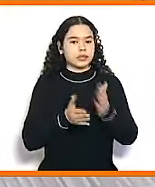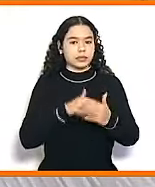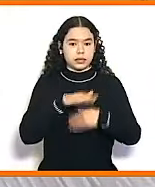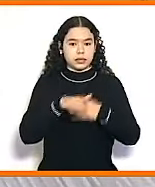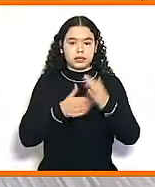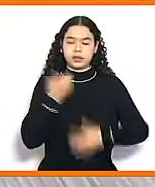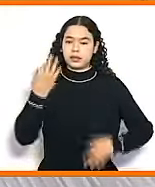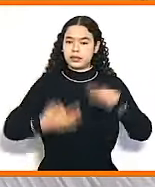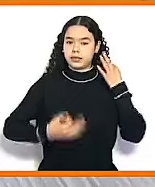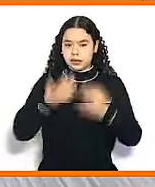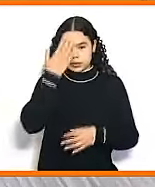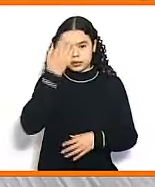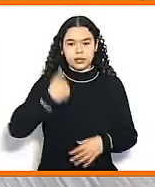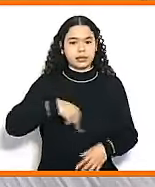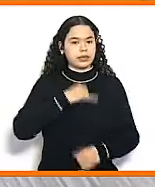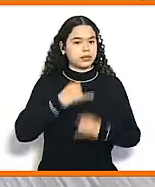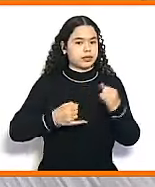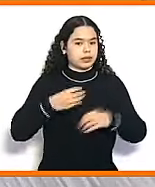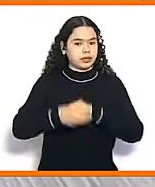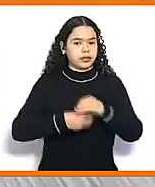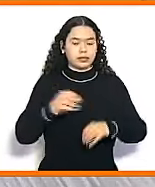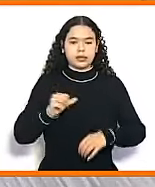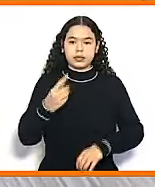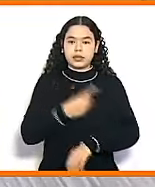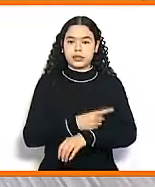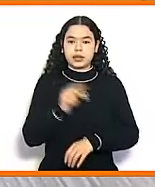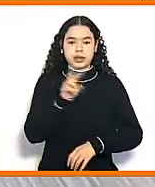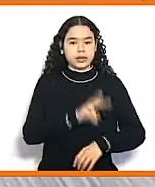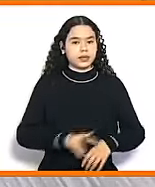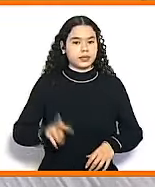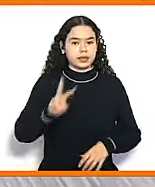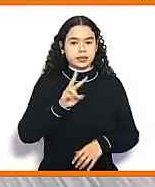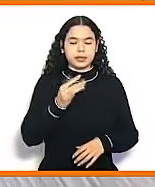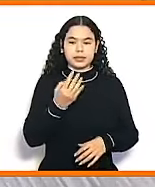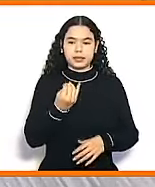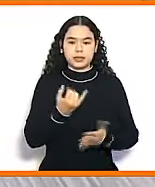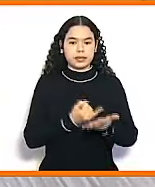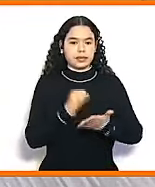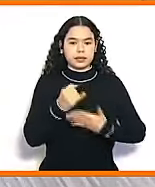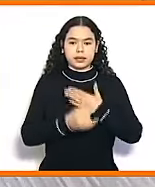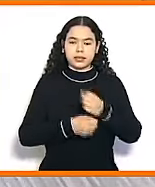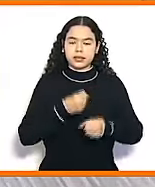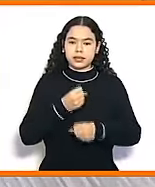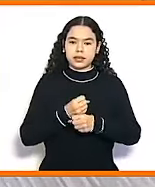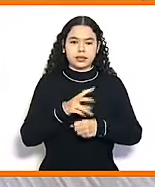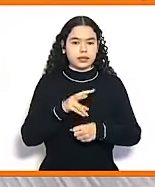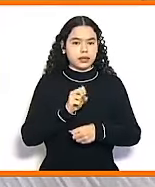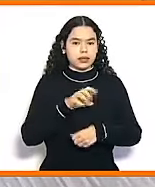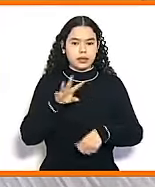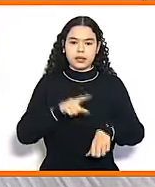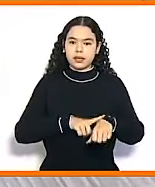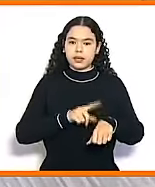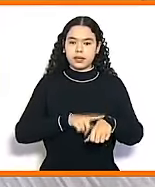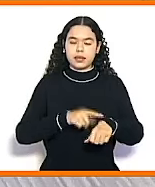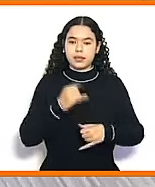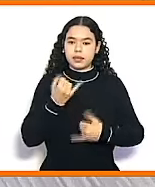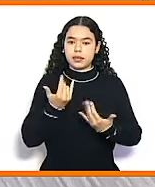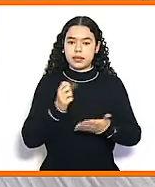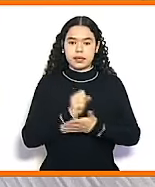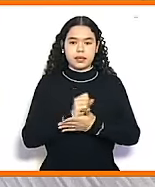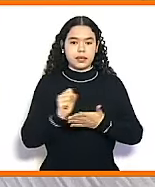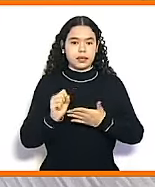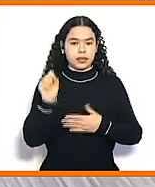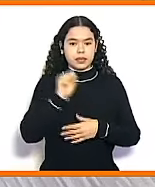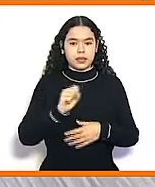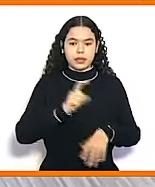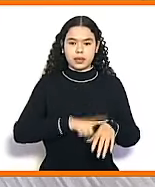poderles saludar desde nuestro último sorteo del día hoy viernes 14 de junio del año 2024 ya nos encontramos en fin de semana el reloj que está marcando